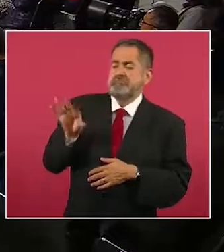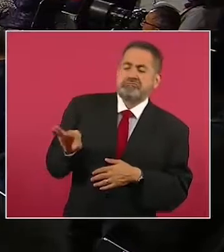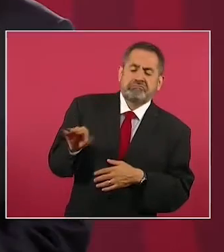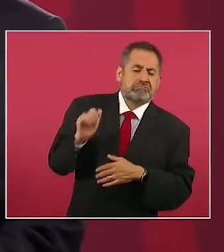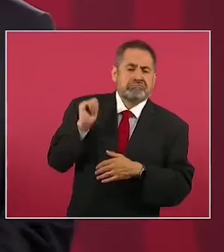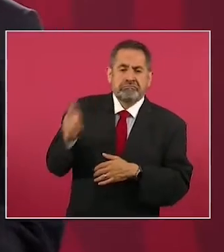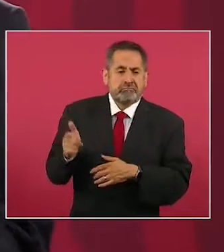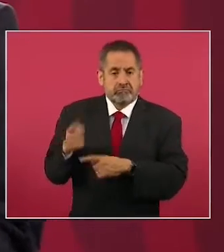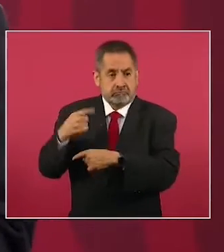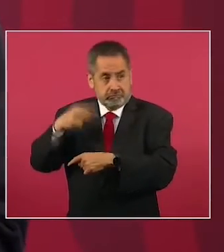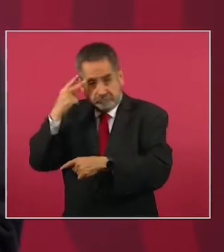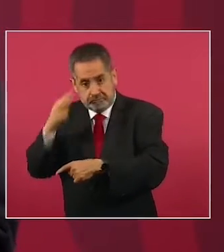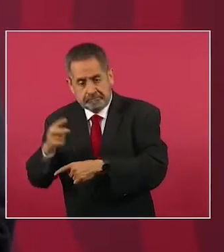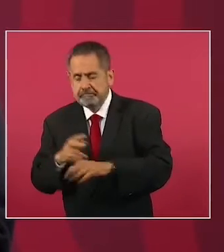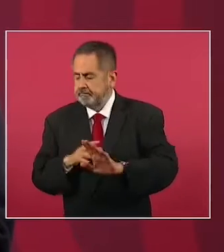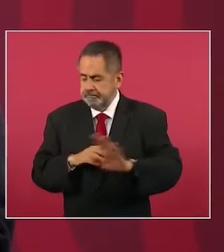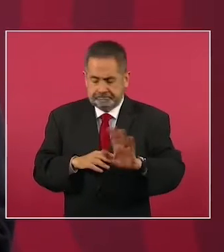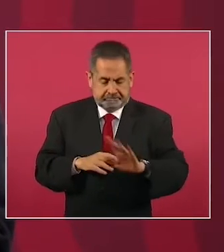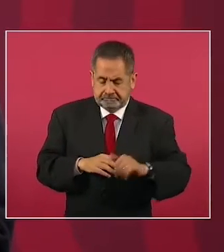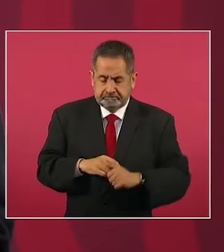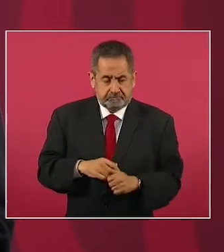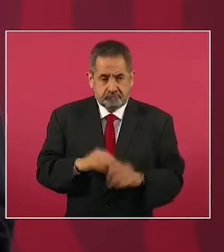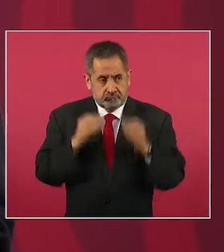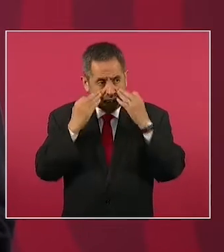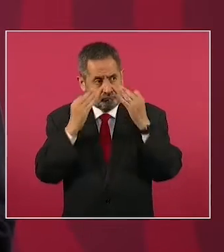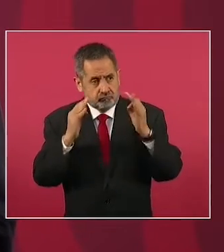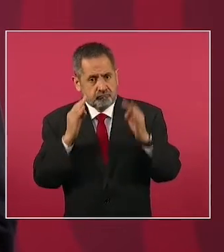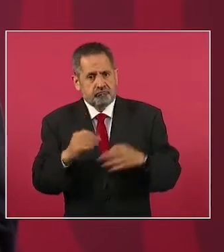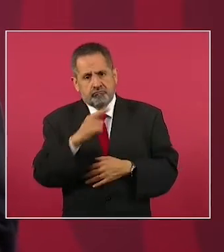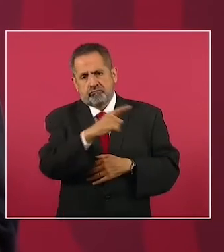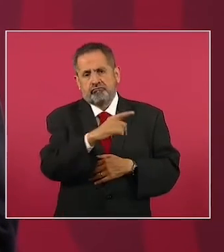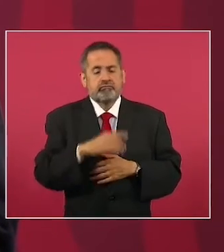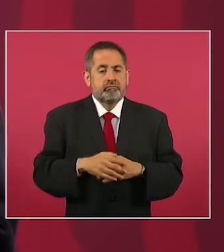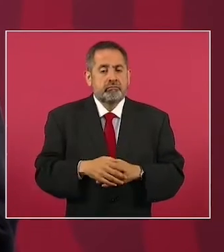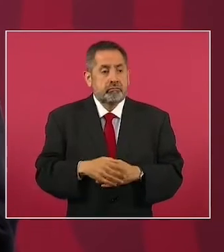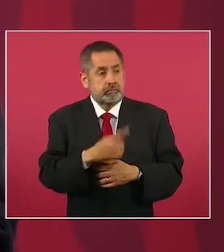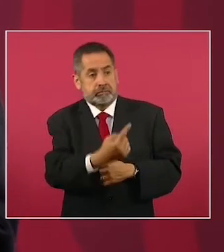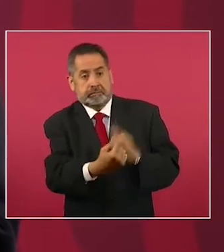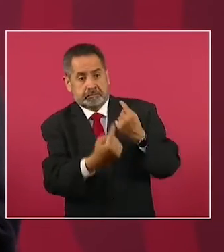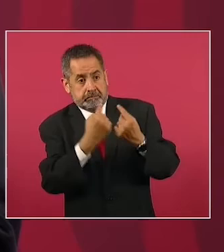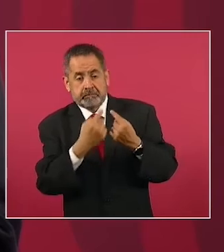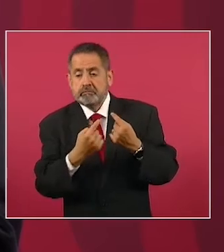insinuación para que México se pronuncie